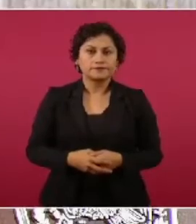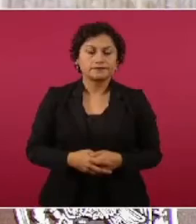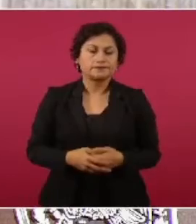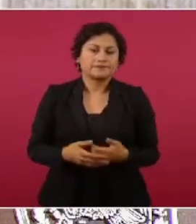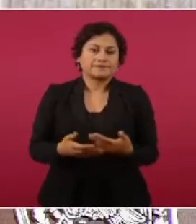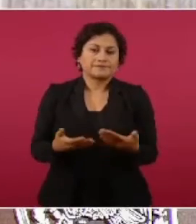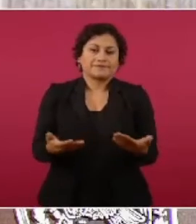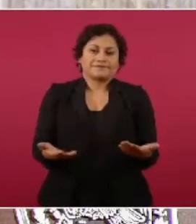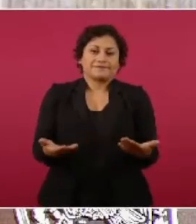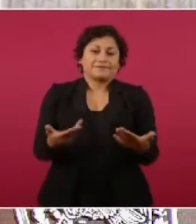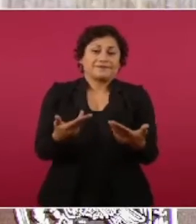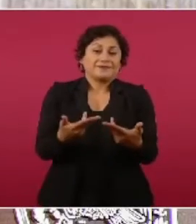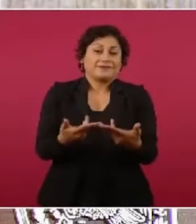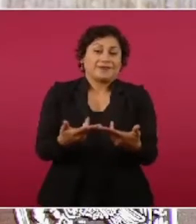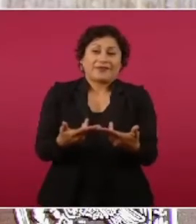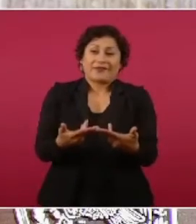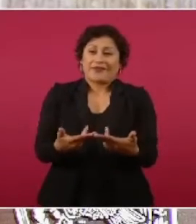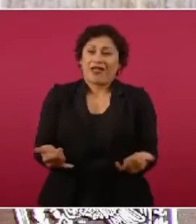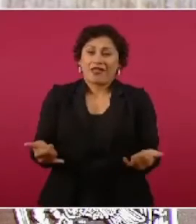Nada,